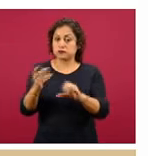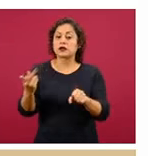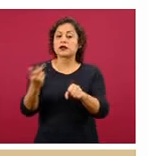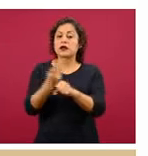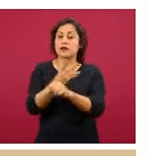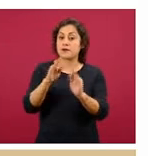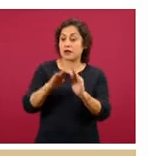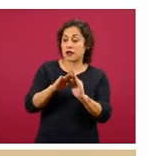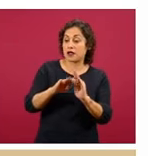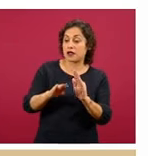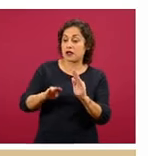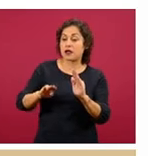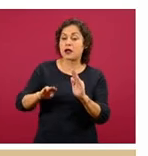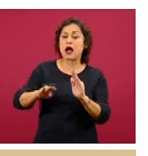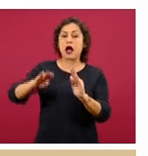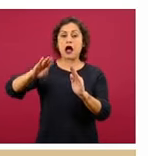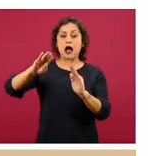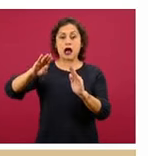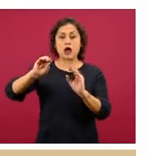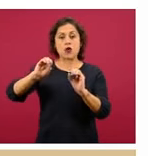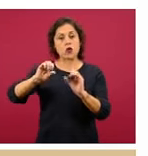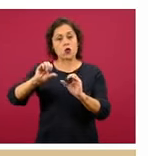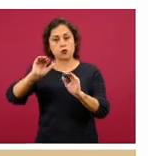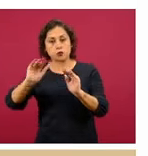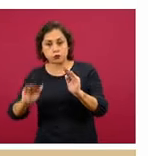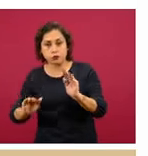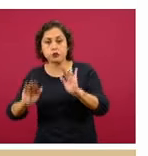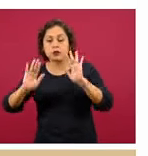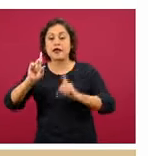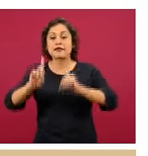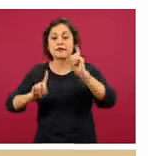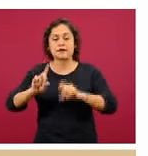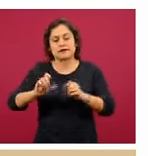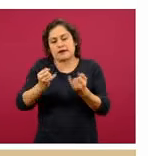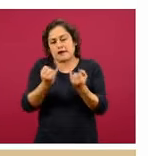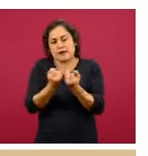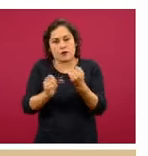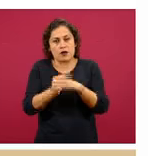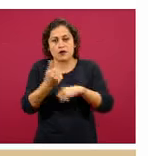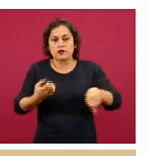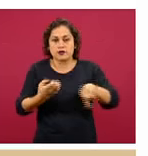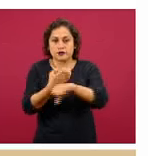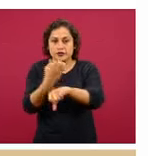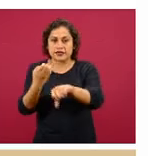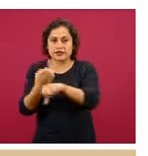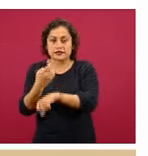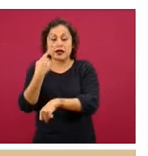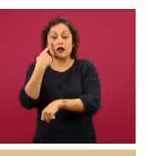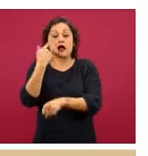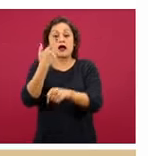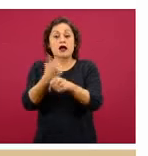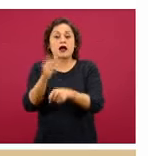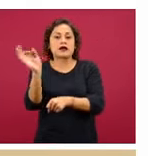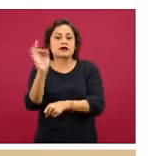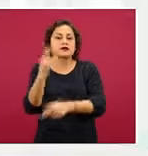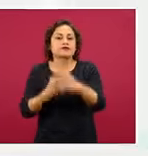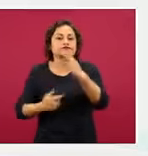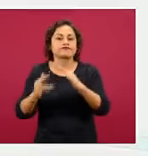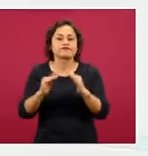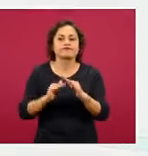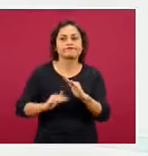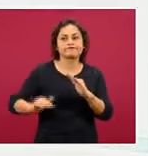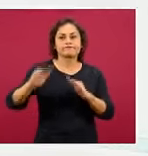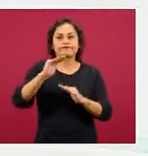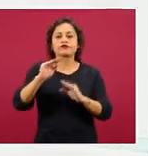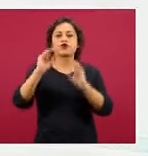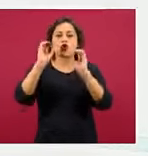esto, al igual que en otras entidades, puede reflejar el inicio de un ascenso o que se quede en esta